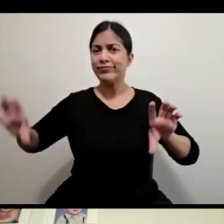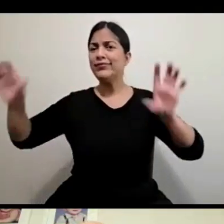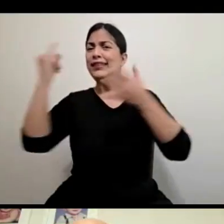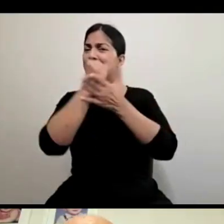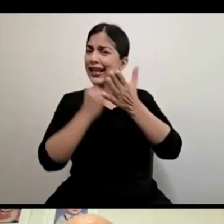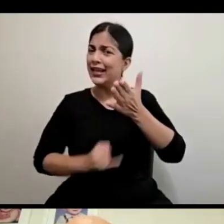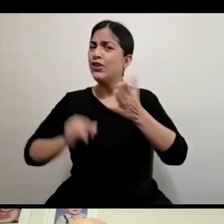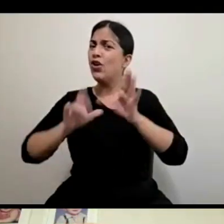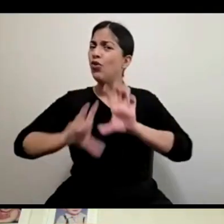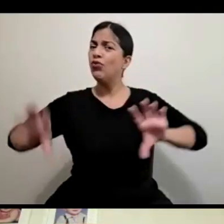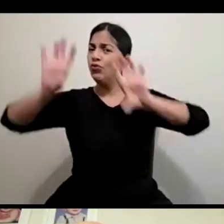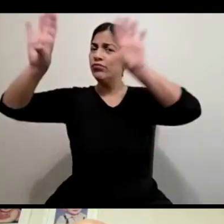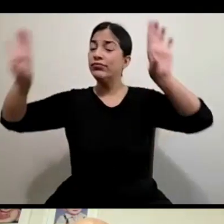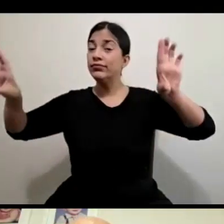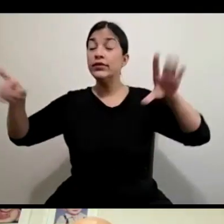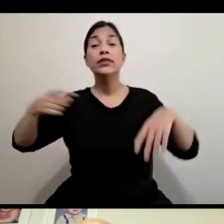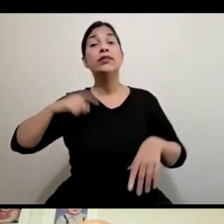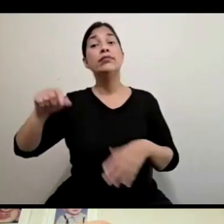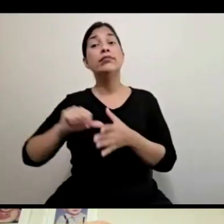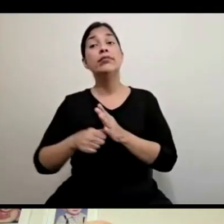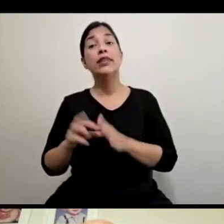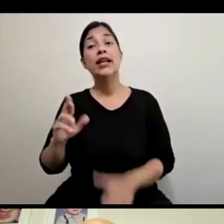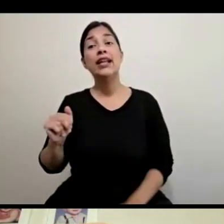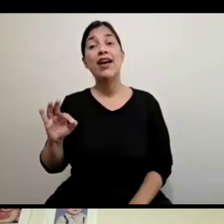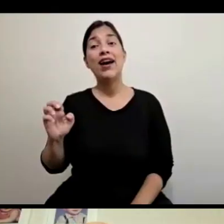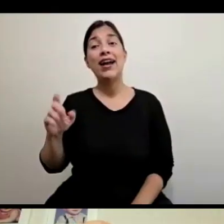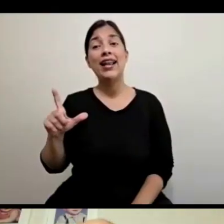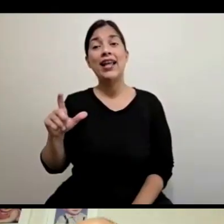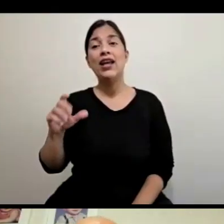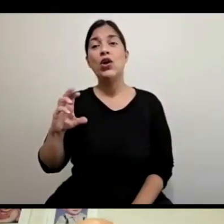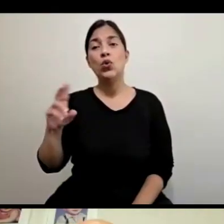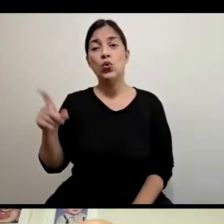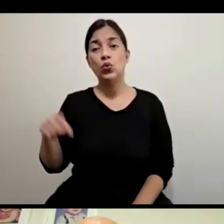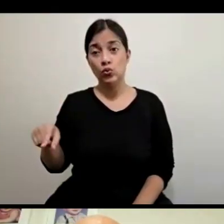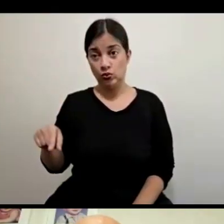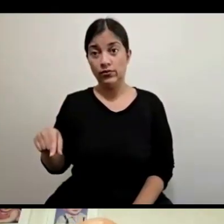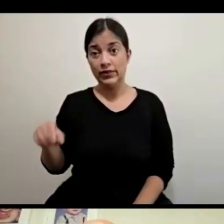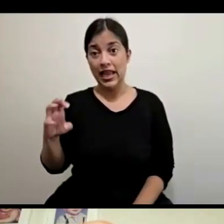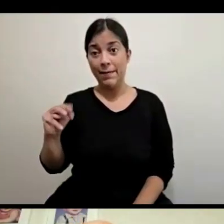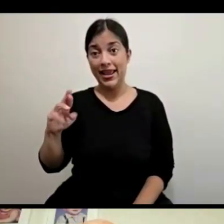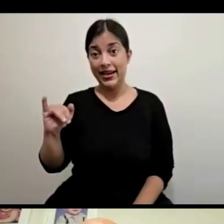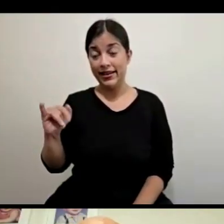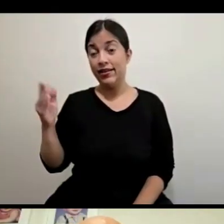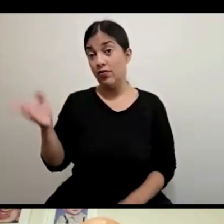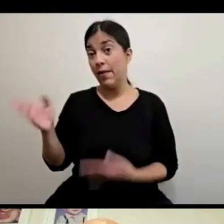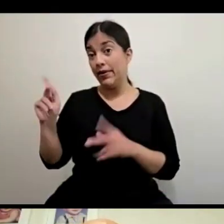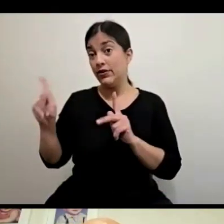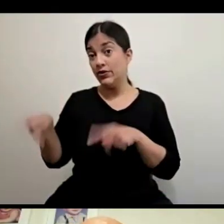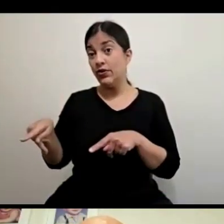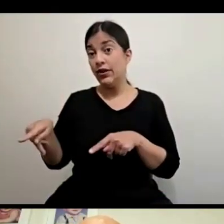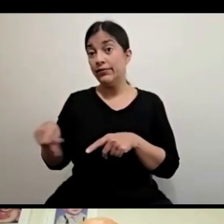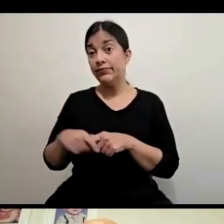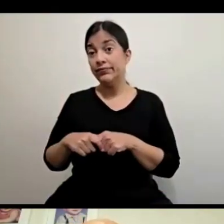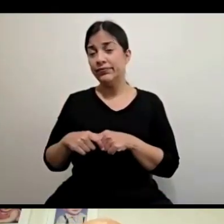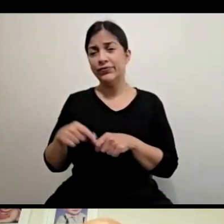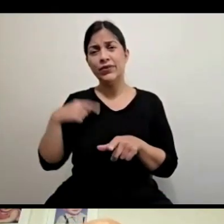Que tengo que mencionar es Rafael Cruz Emerick. Nuestro maestro. La persona que lo que él estaba diciendo, Mayra, que creo que se te